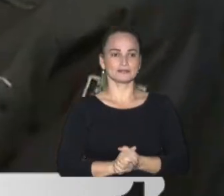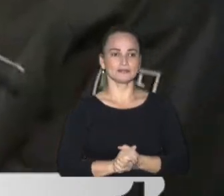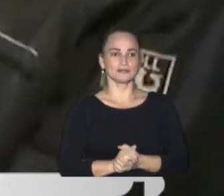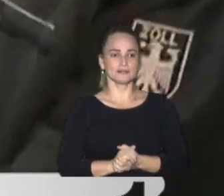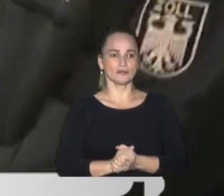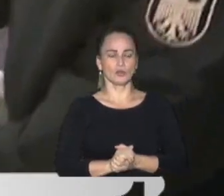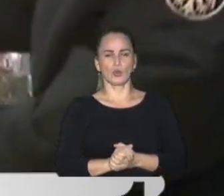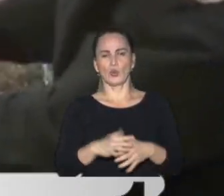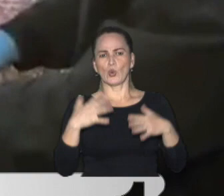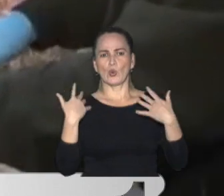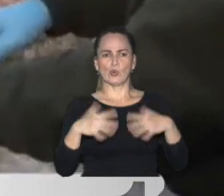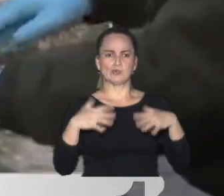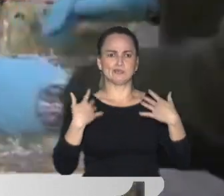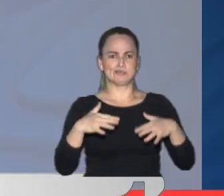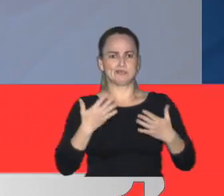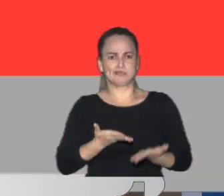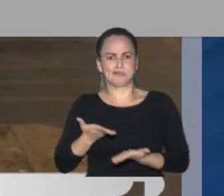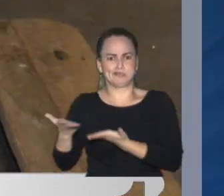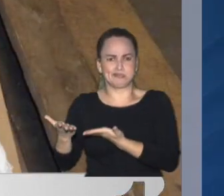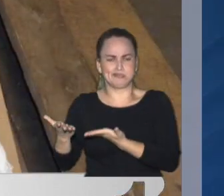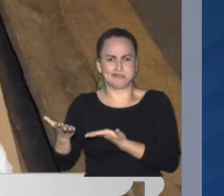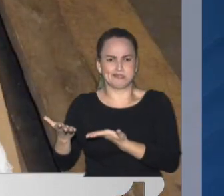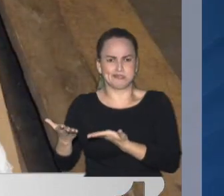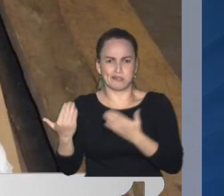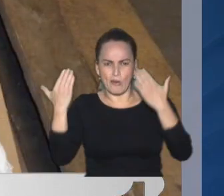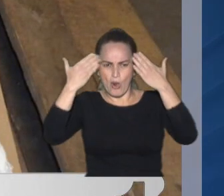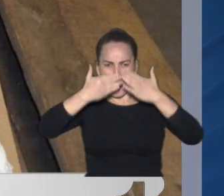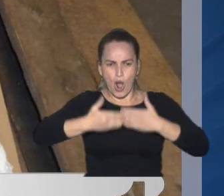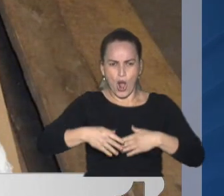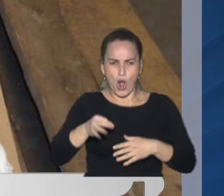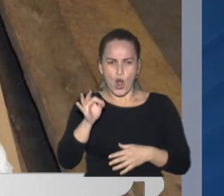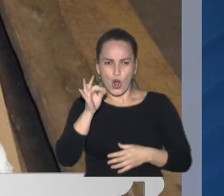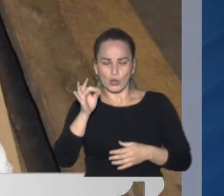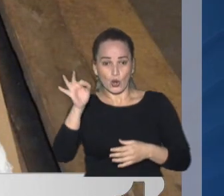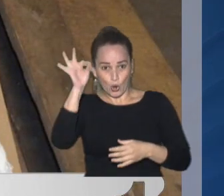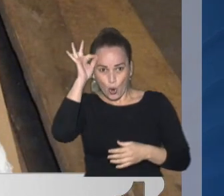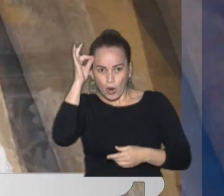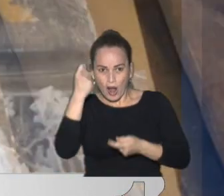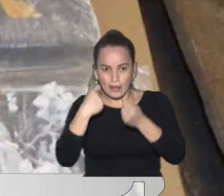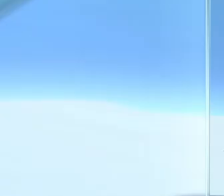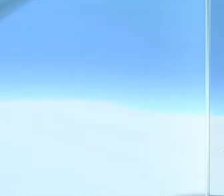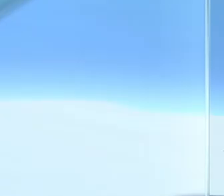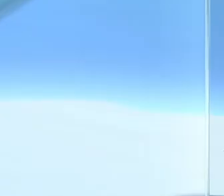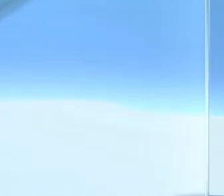el cargamento más grande de cocaína en Europa. Ya volvemos.